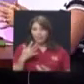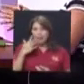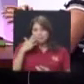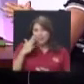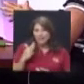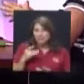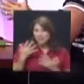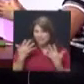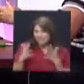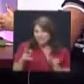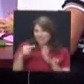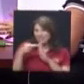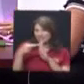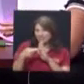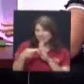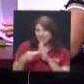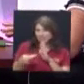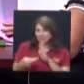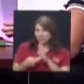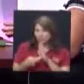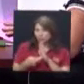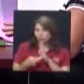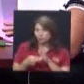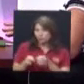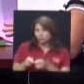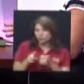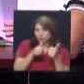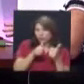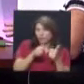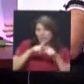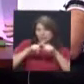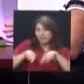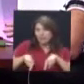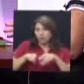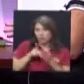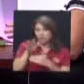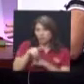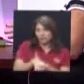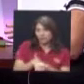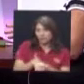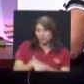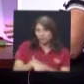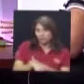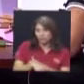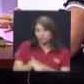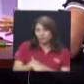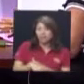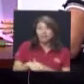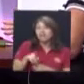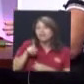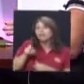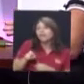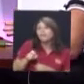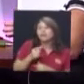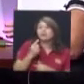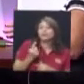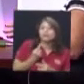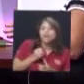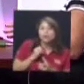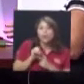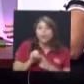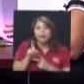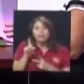ya fue eliminado del proyecto del estado civil porque me imagino que además sería